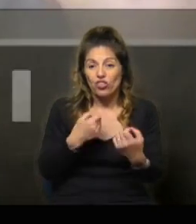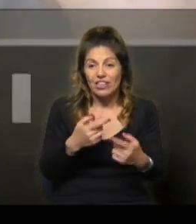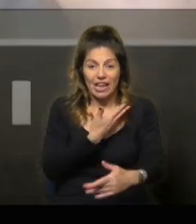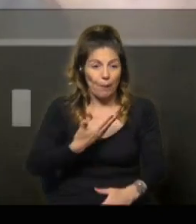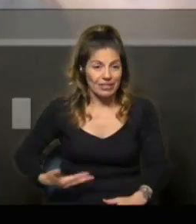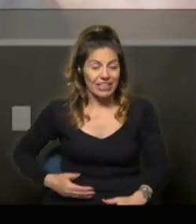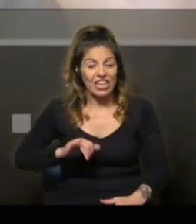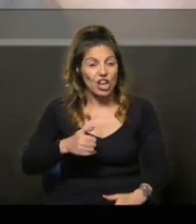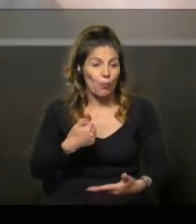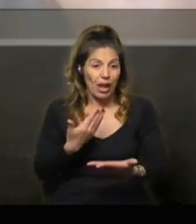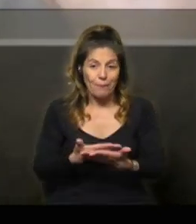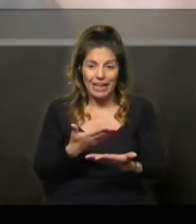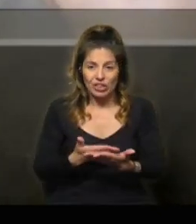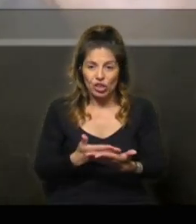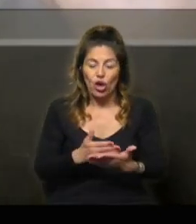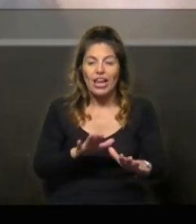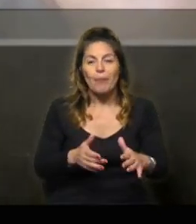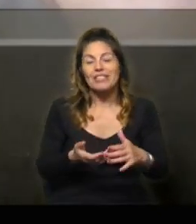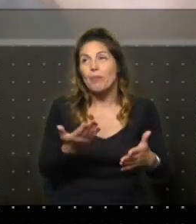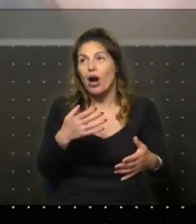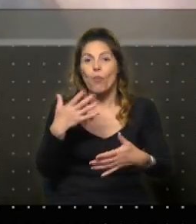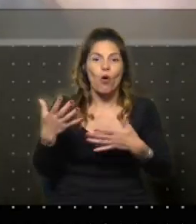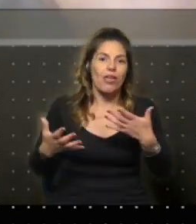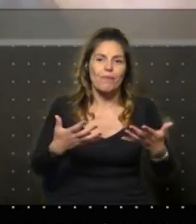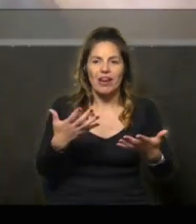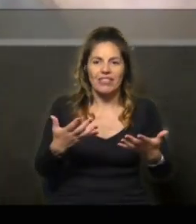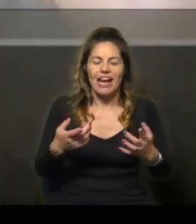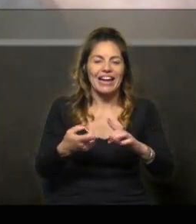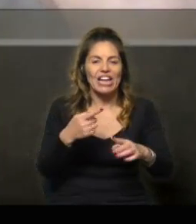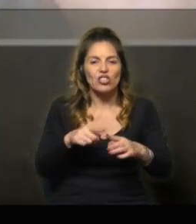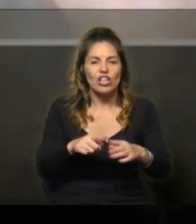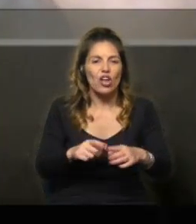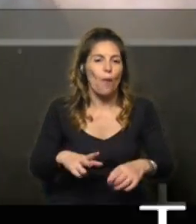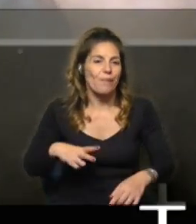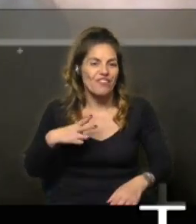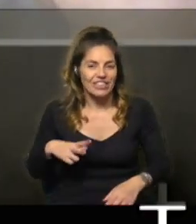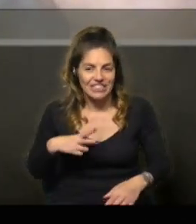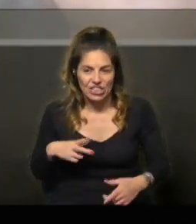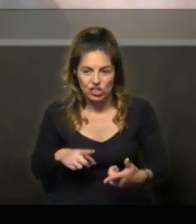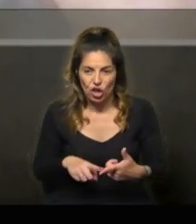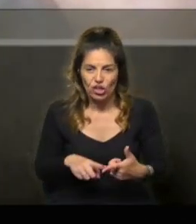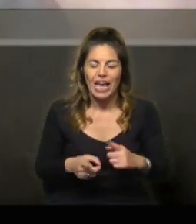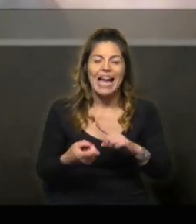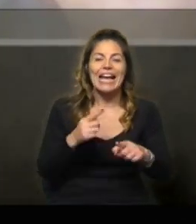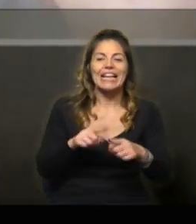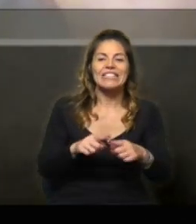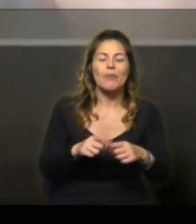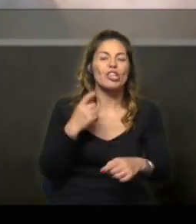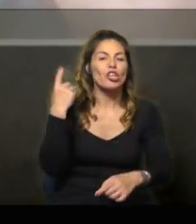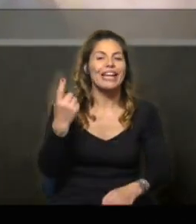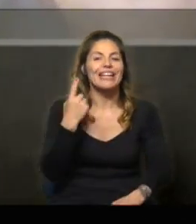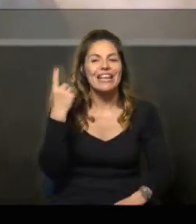las planteó sobre todo las que parecen más disparatadas no que tienen que ver con algunas privatizaciones con un relacionamiento inter